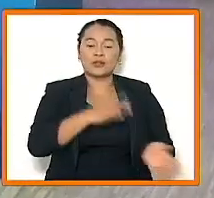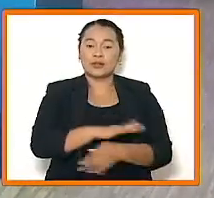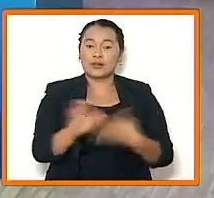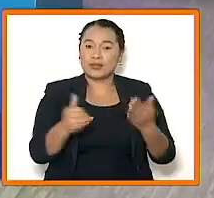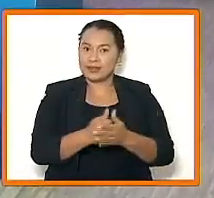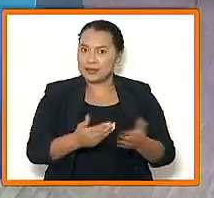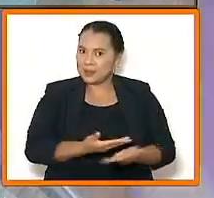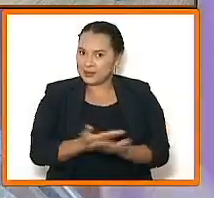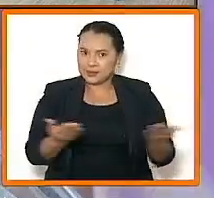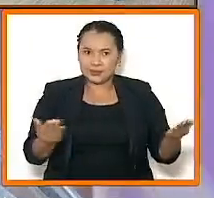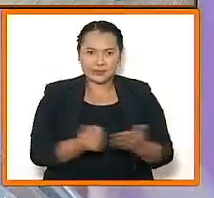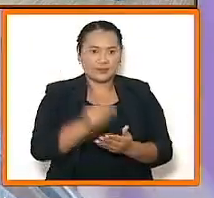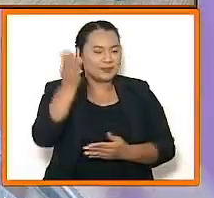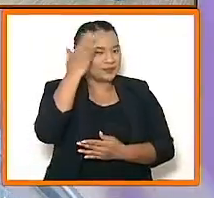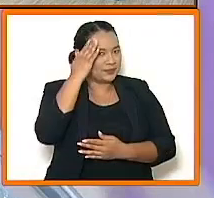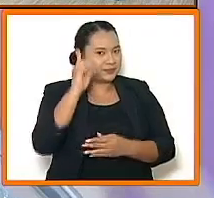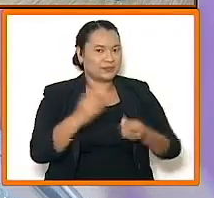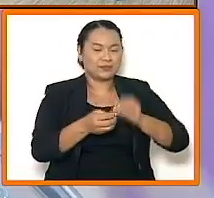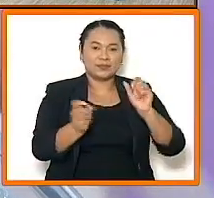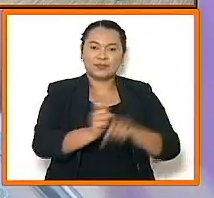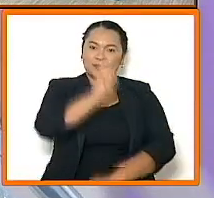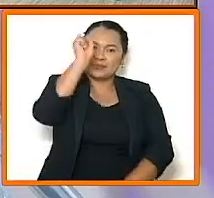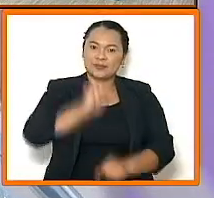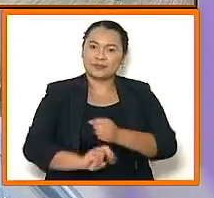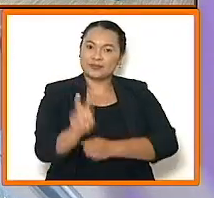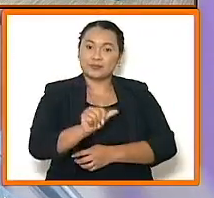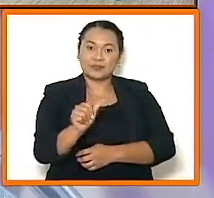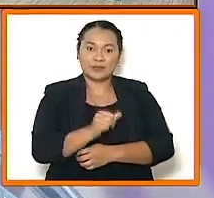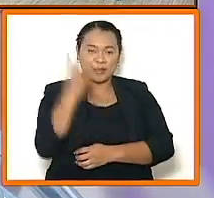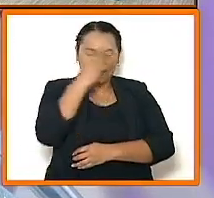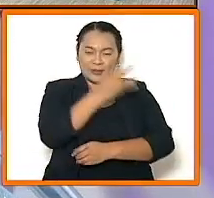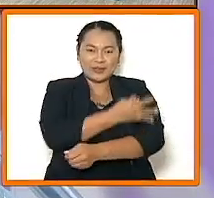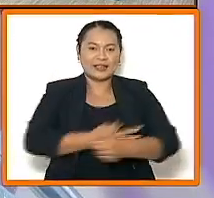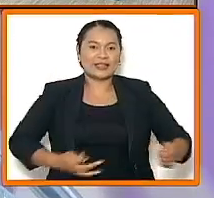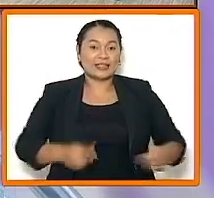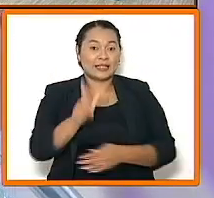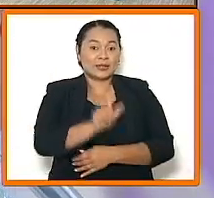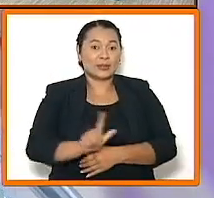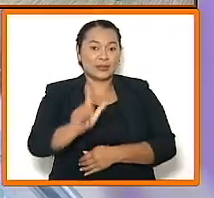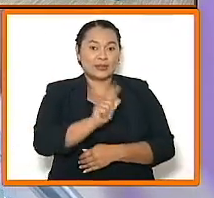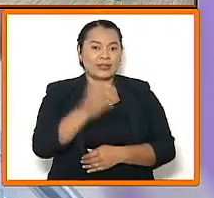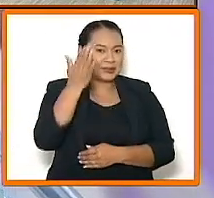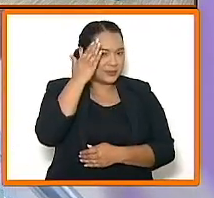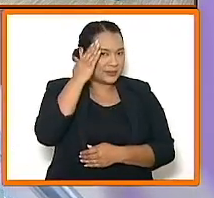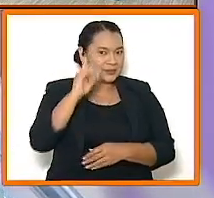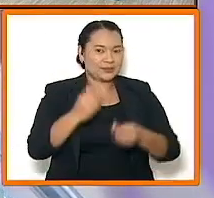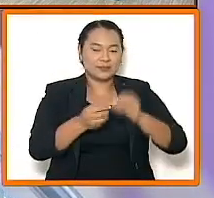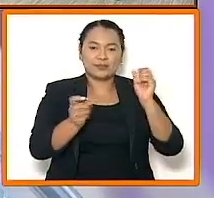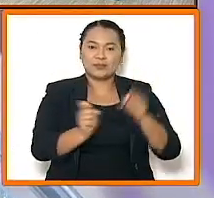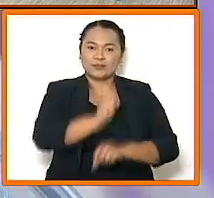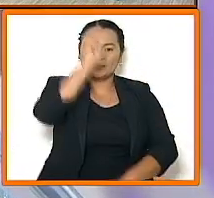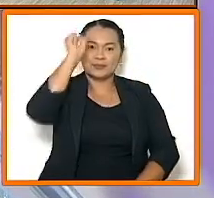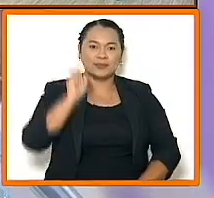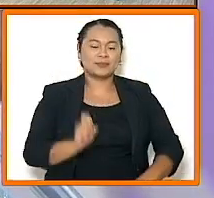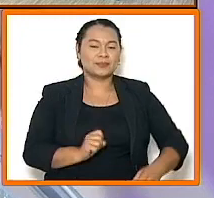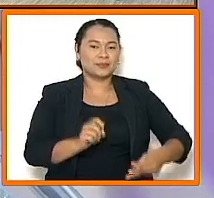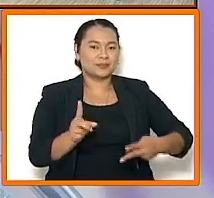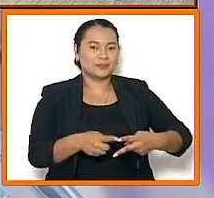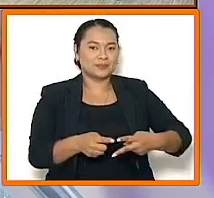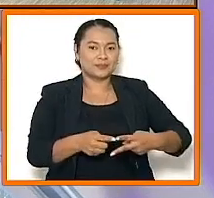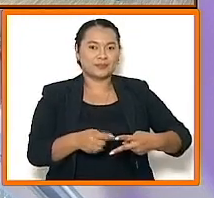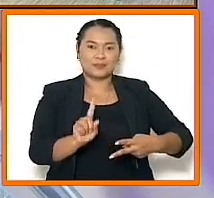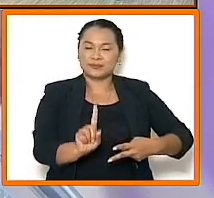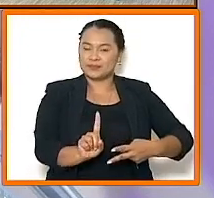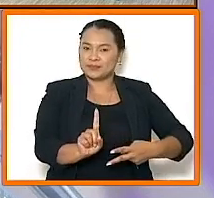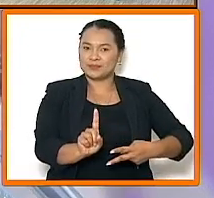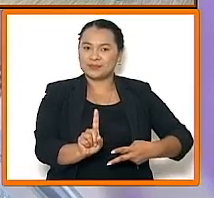para premiados en esta hermosa tarde de lunes. Atentos, porque se viene tu primer dígito y este es el 1.